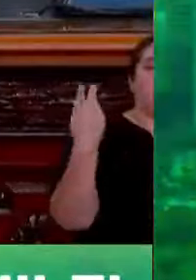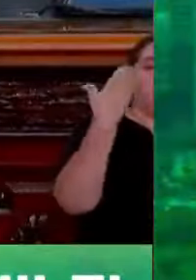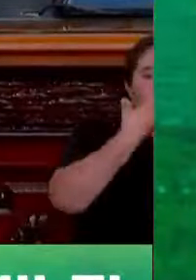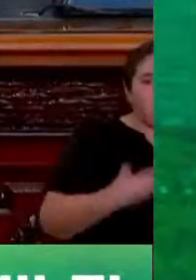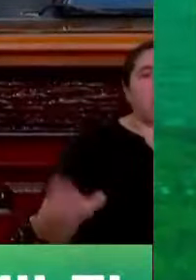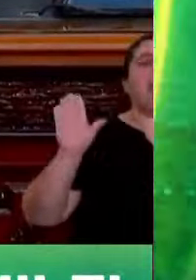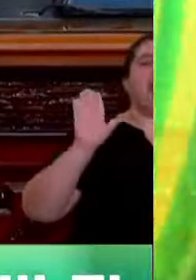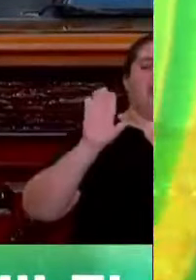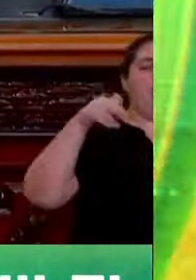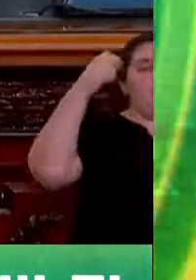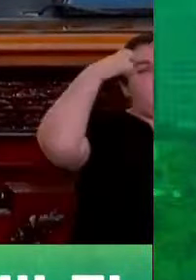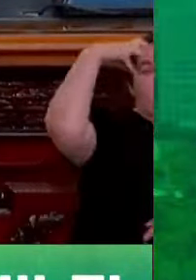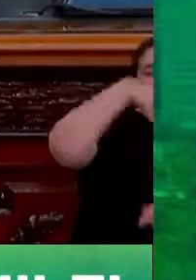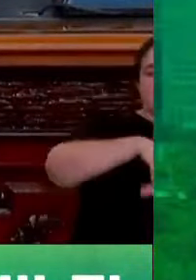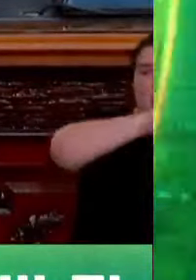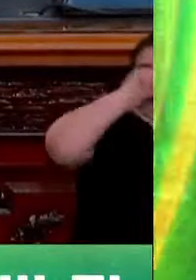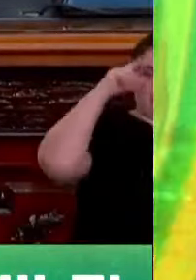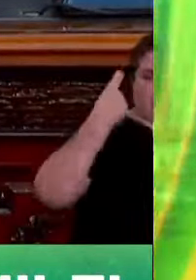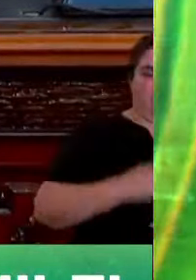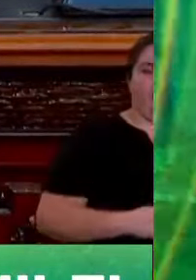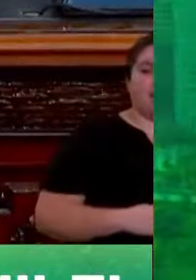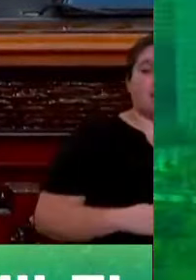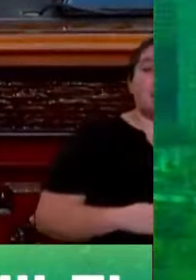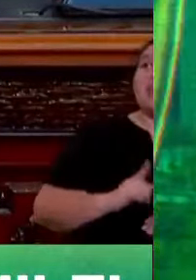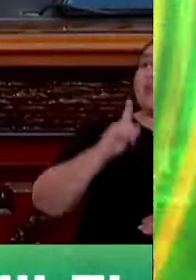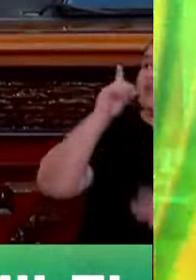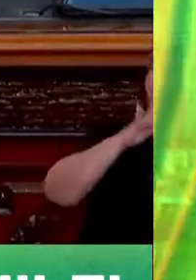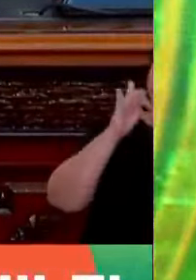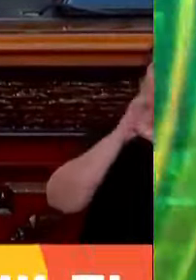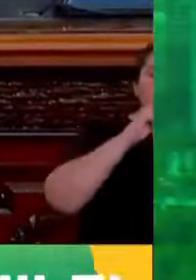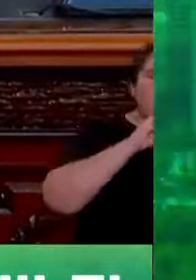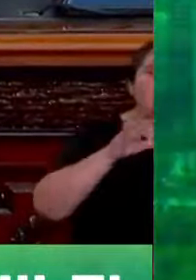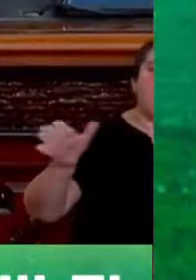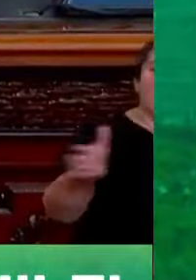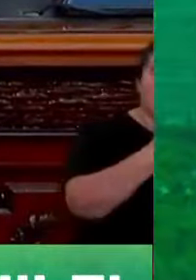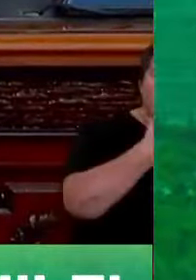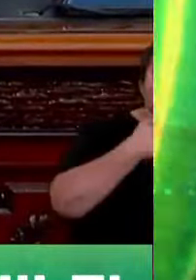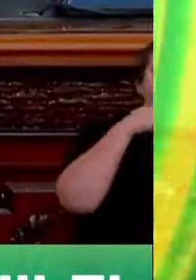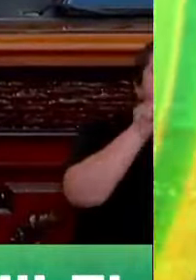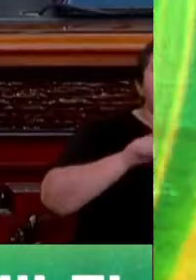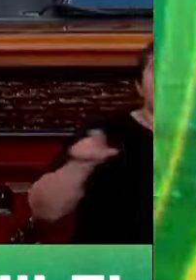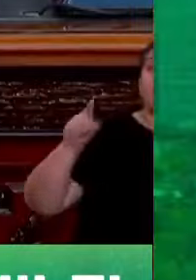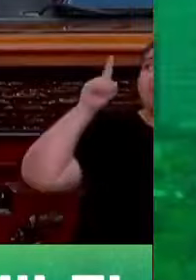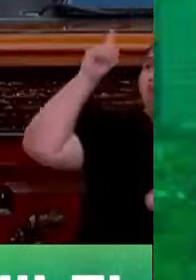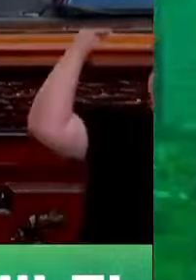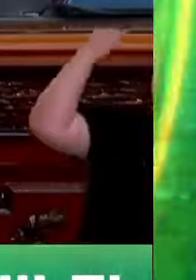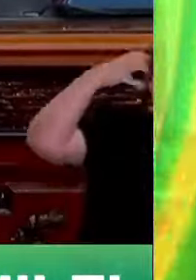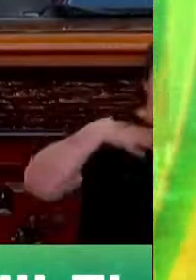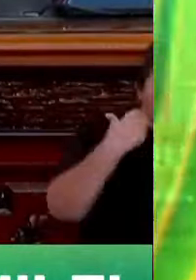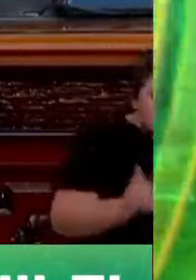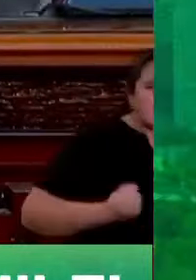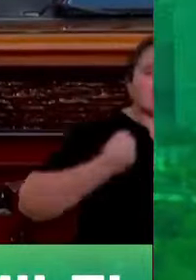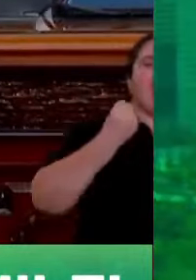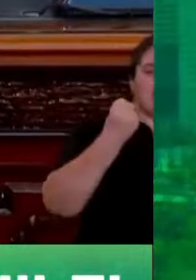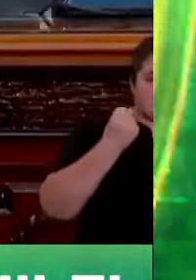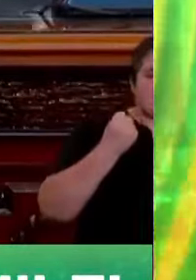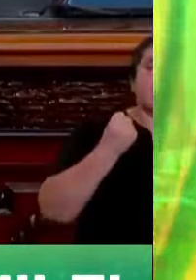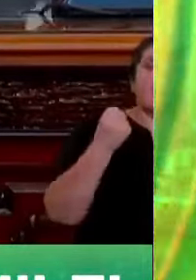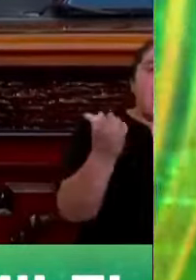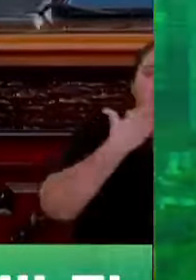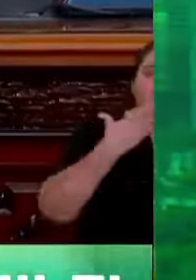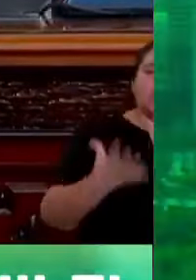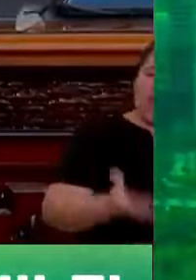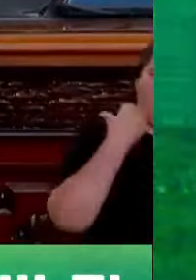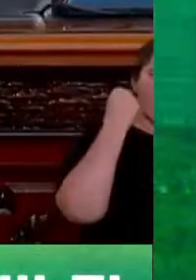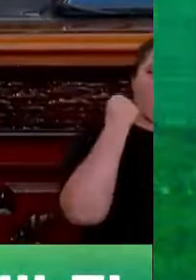que va a ser muy importante, El 7, ¿no? donde, como establece la Constitución, si el día 7 de marzo se crean las